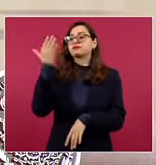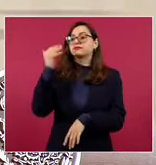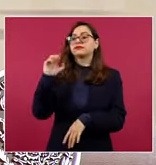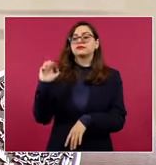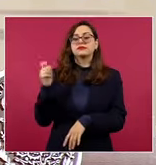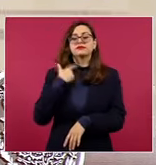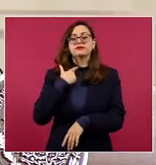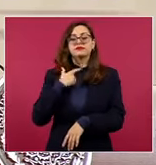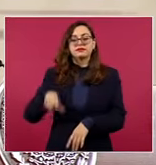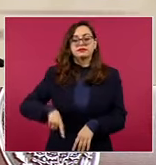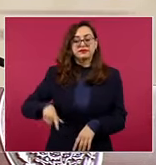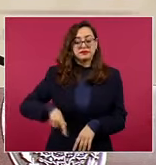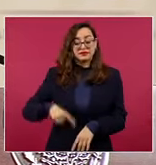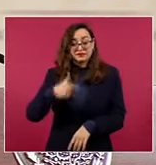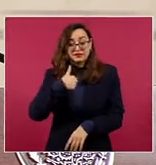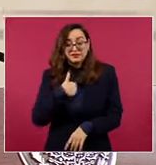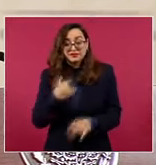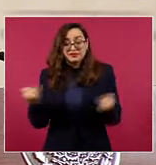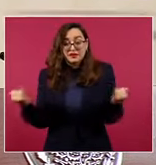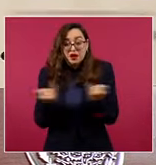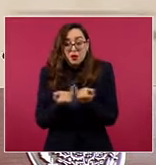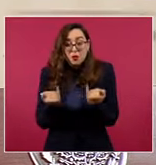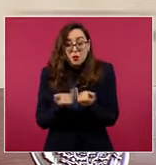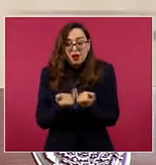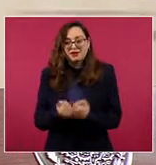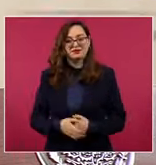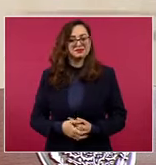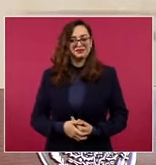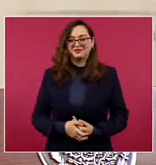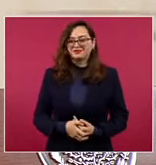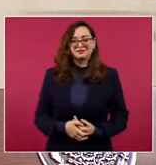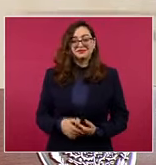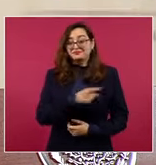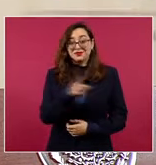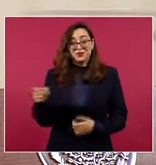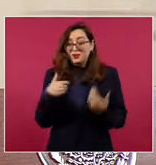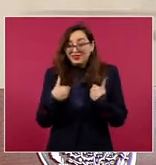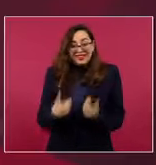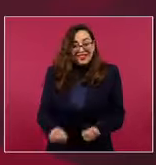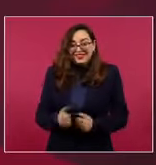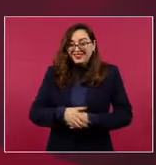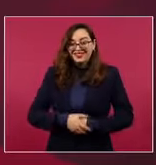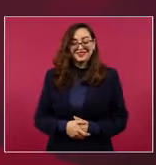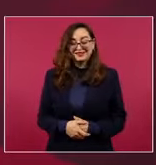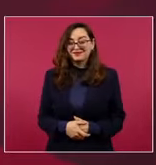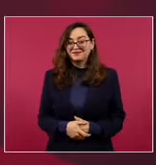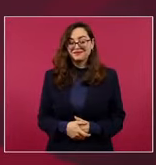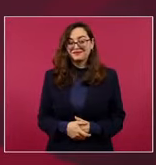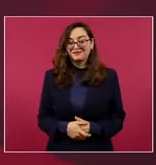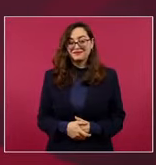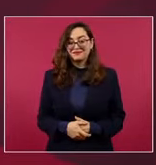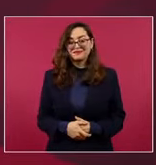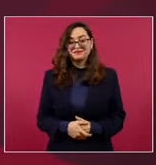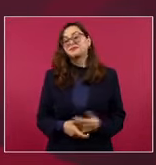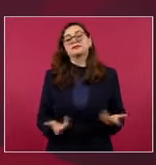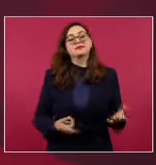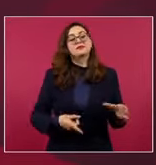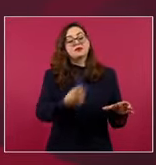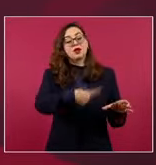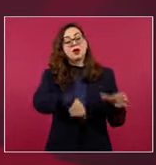Eso es lo que no van a entender, porque no les conviene,